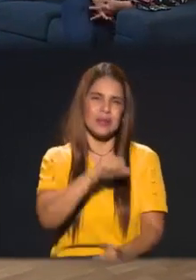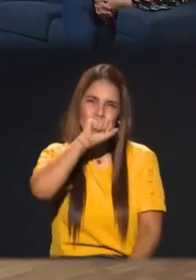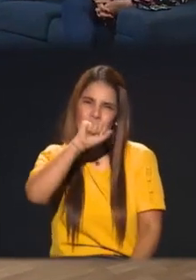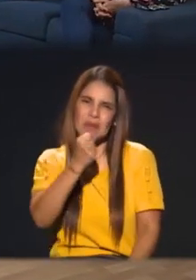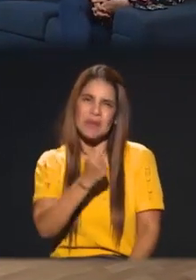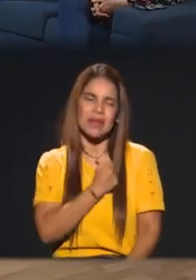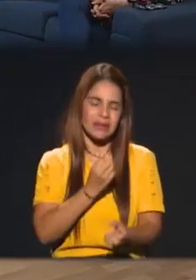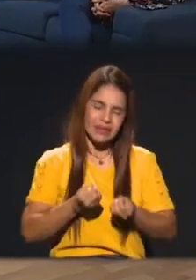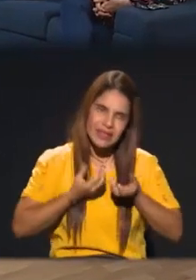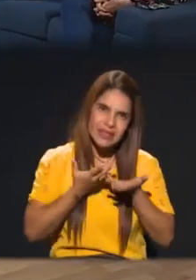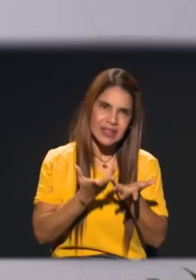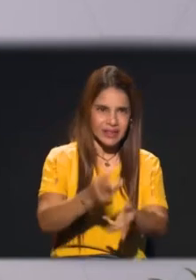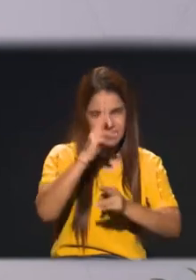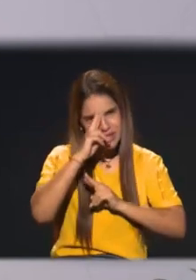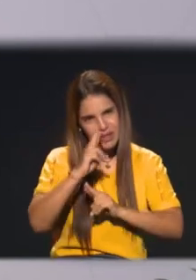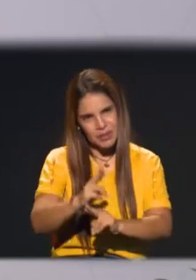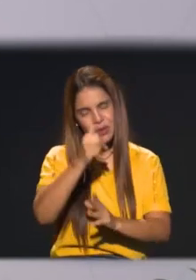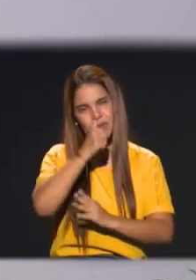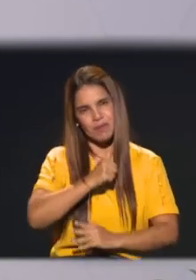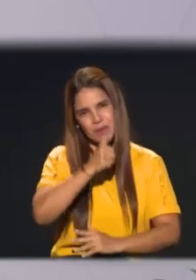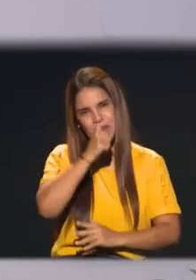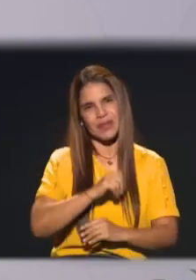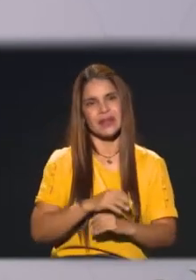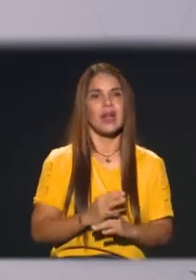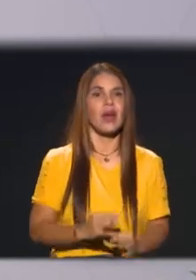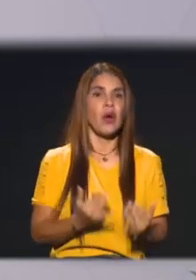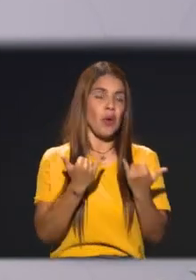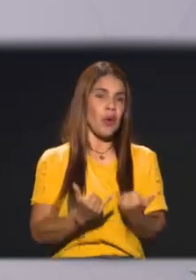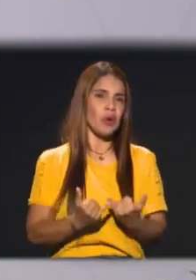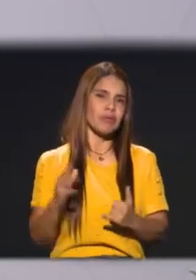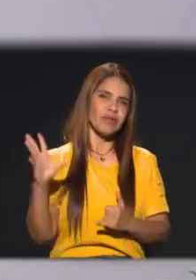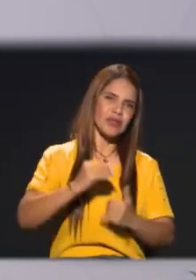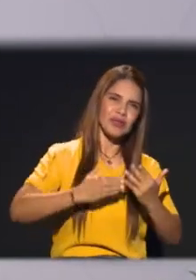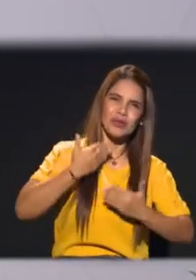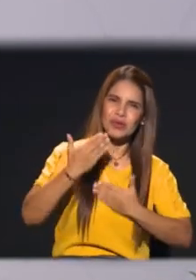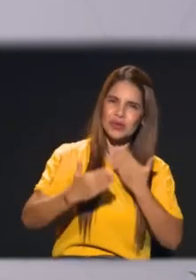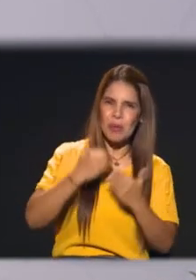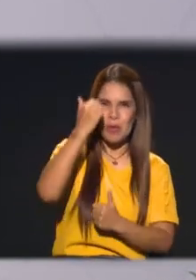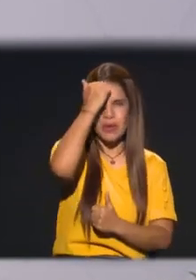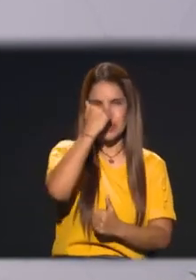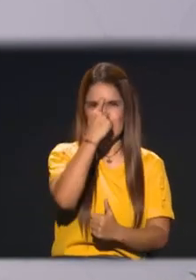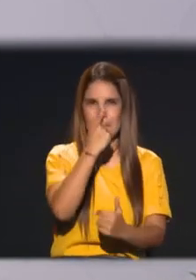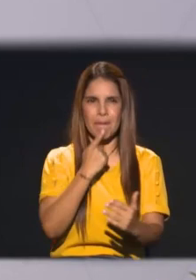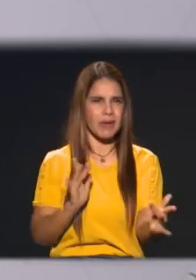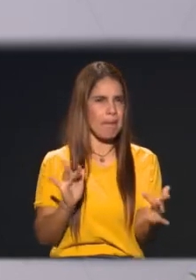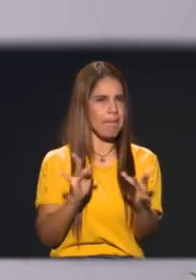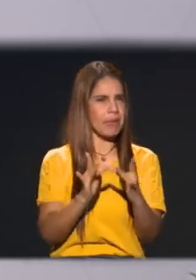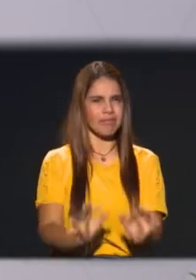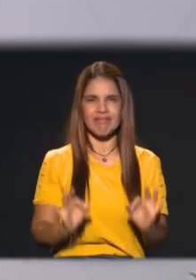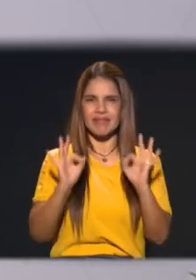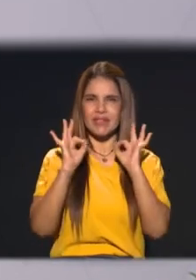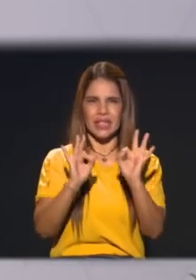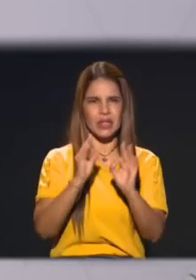vocación, es entrega, es respeto, es tolerancia. Yo creo que hoy los docentes reúnen todas las cualidades que cualquier ser